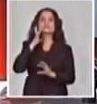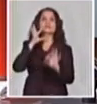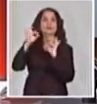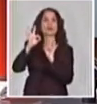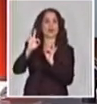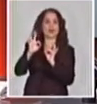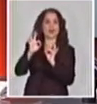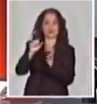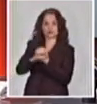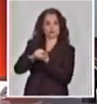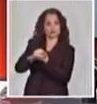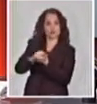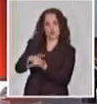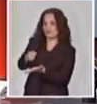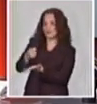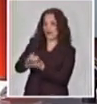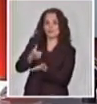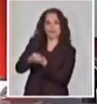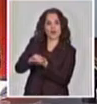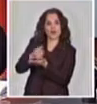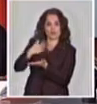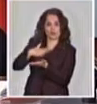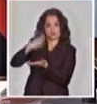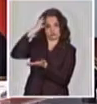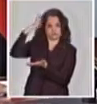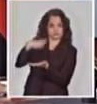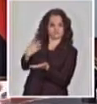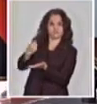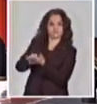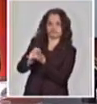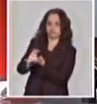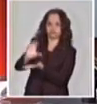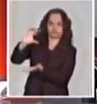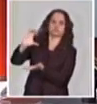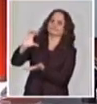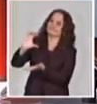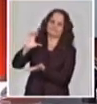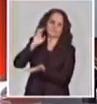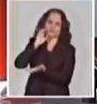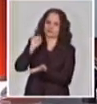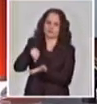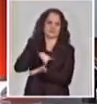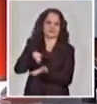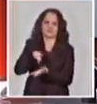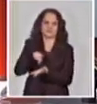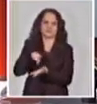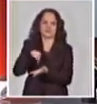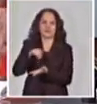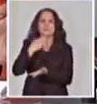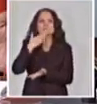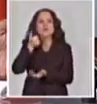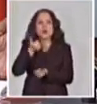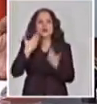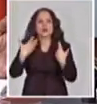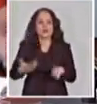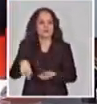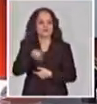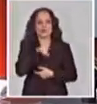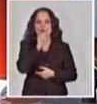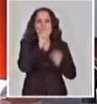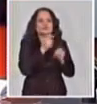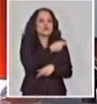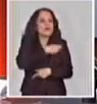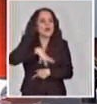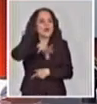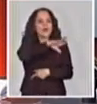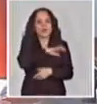montos serían inmensos. Entonces, lo mejor que vamos a hacer es que las personas paguen un 5% de ese salario. Y ahí